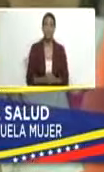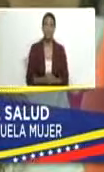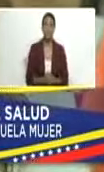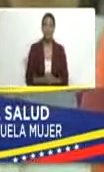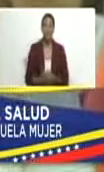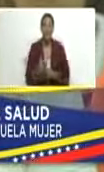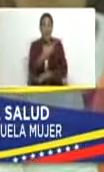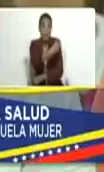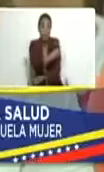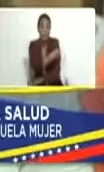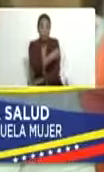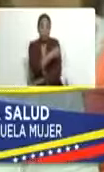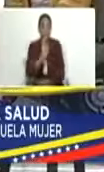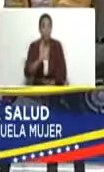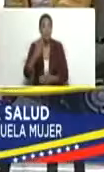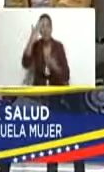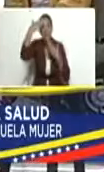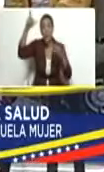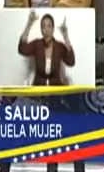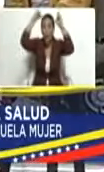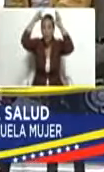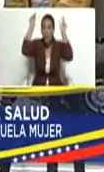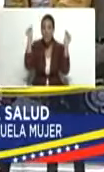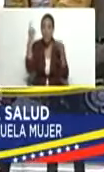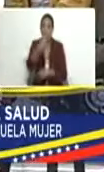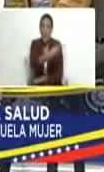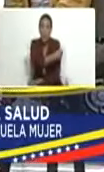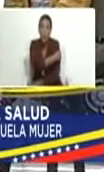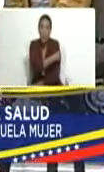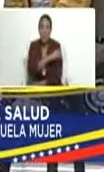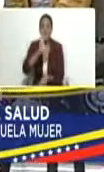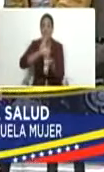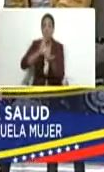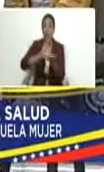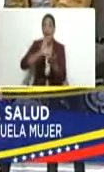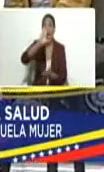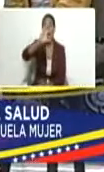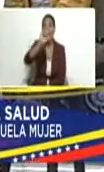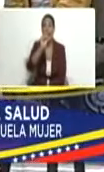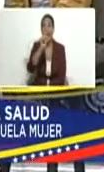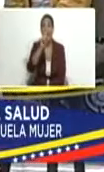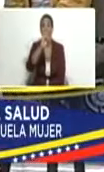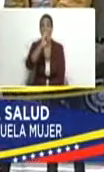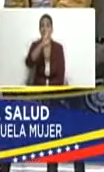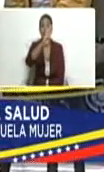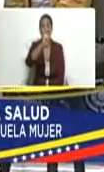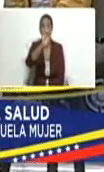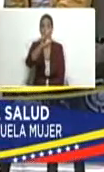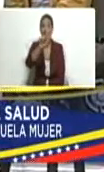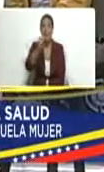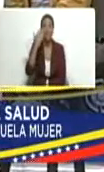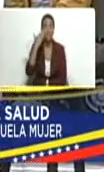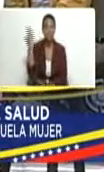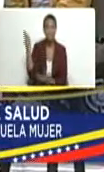Las vacunadoras, pues, mi saludo a las vacunadoras de Ciudad Caribe, mira.